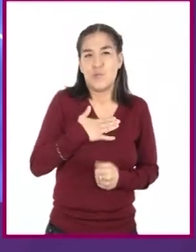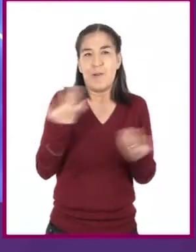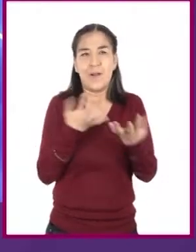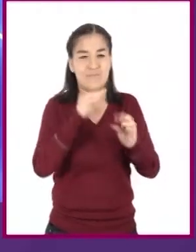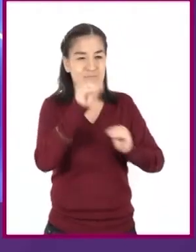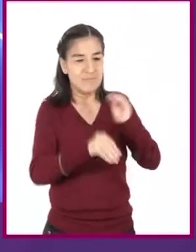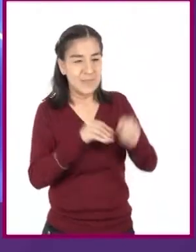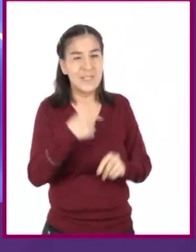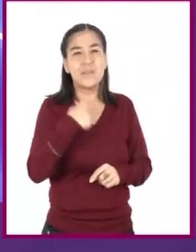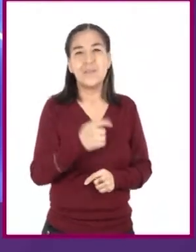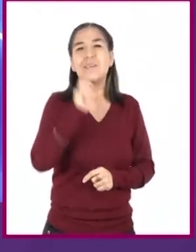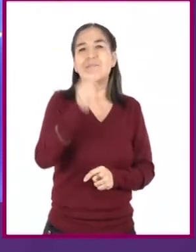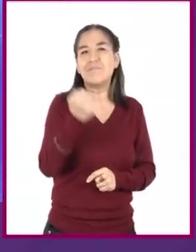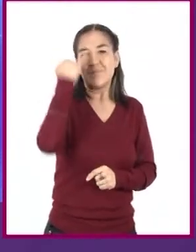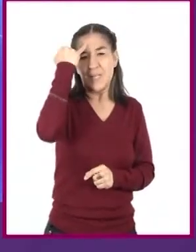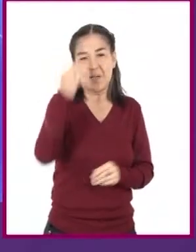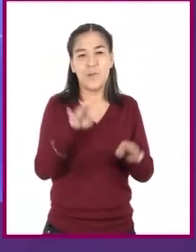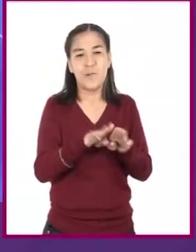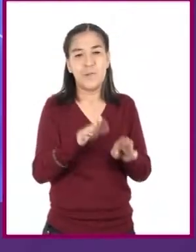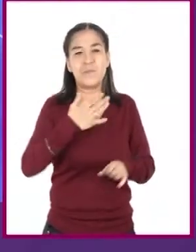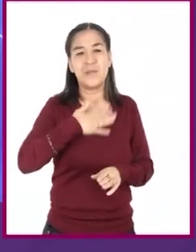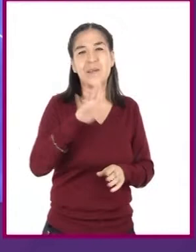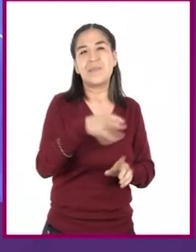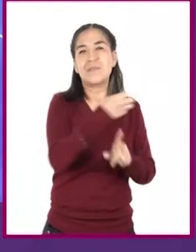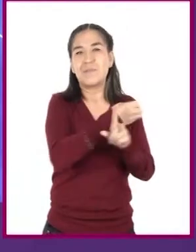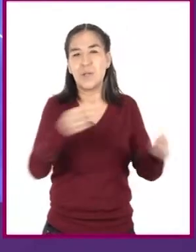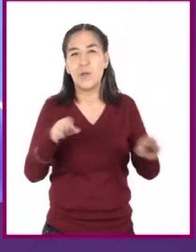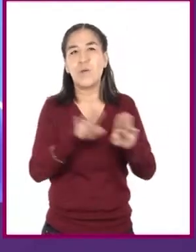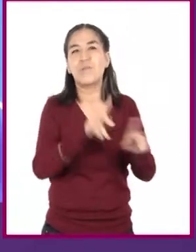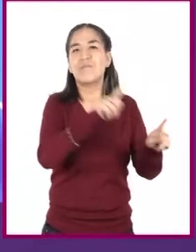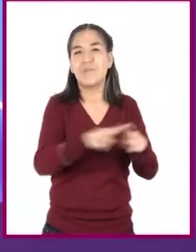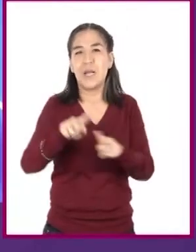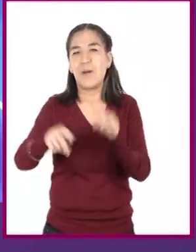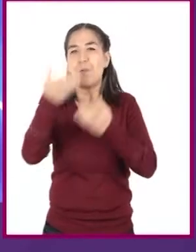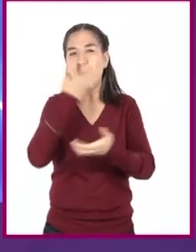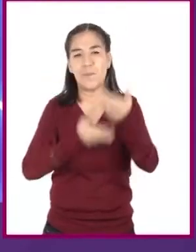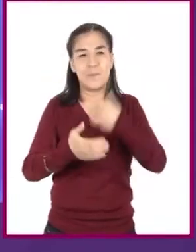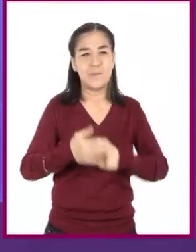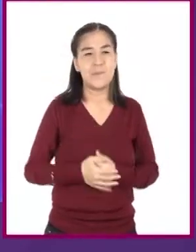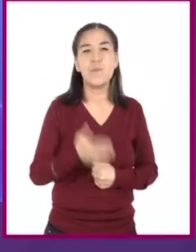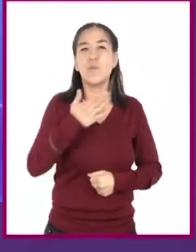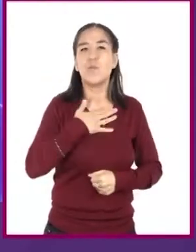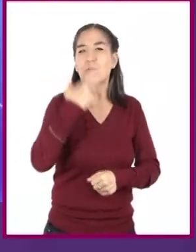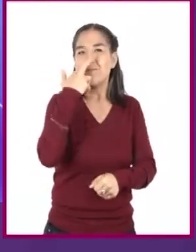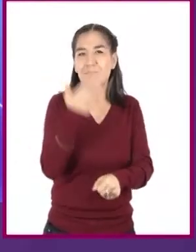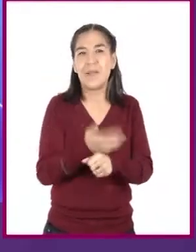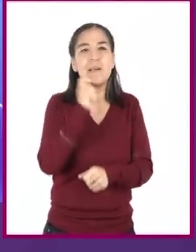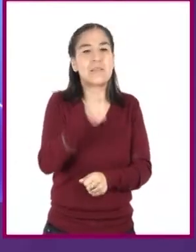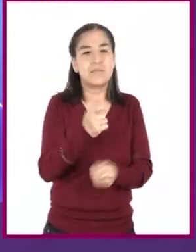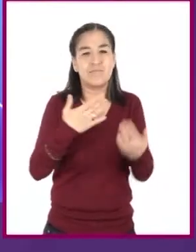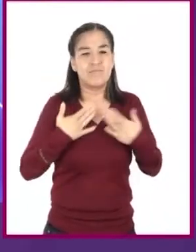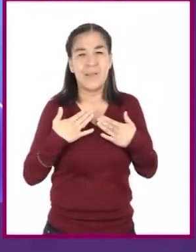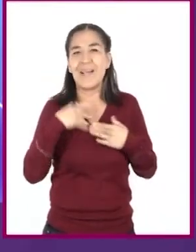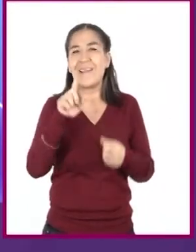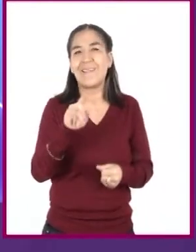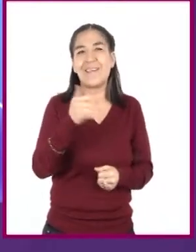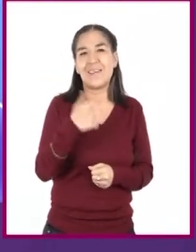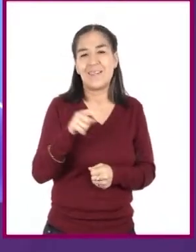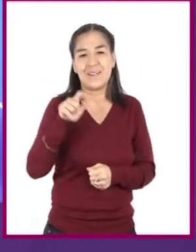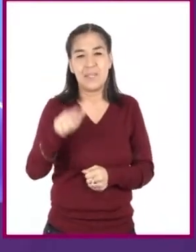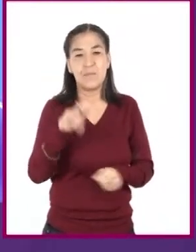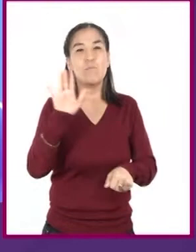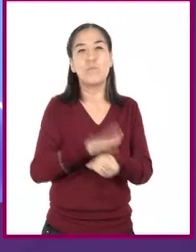y decide sobre mi identidad digital y los rasgos que comparto. Yo soy el único responsable de mi yo digital y por